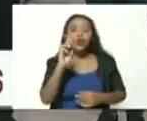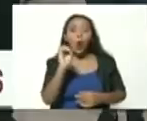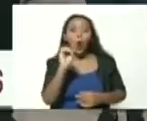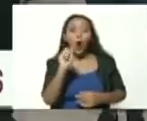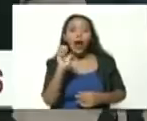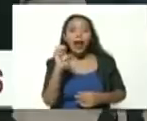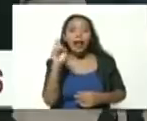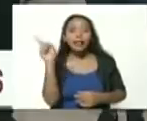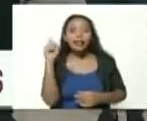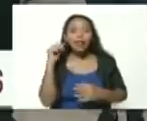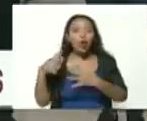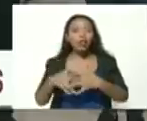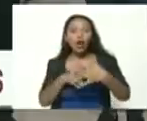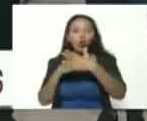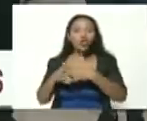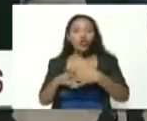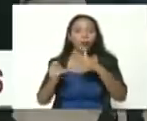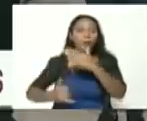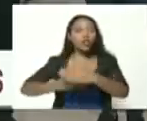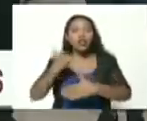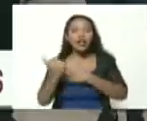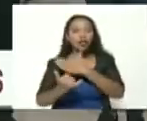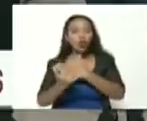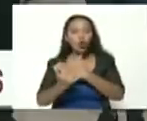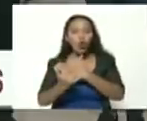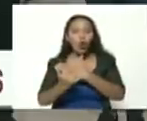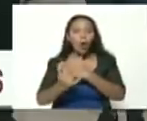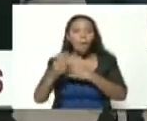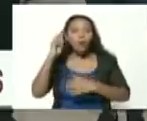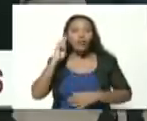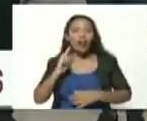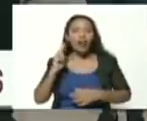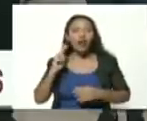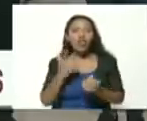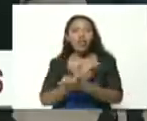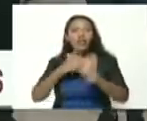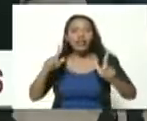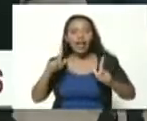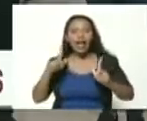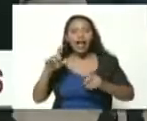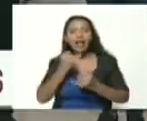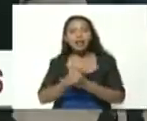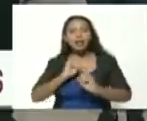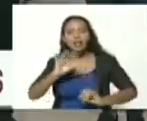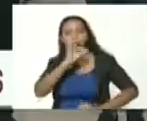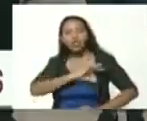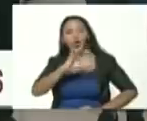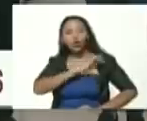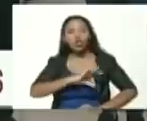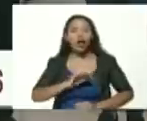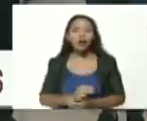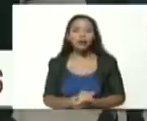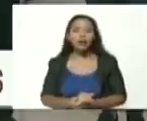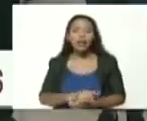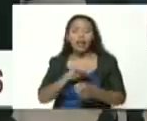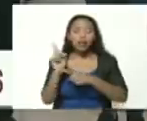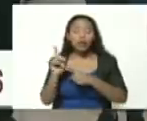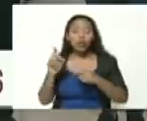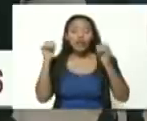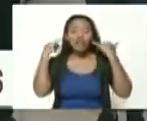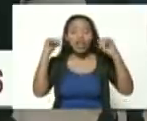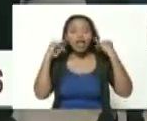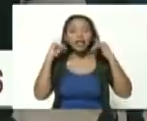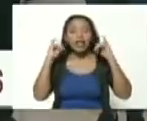Norteamérica, y el proyecto bolivariano de libertad, de independencia y de soberanía. Así que hoy es un día de fiesta, de triunfo